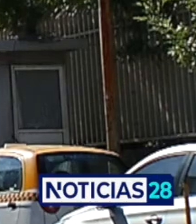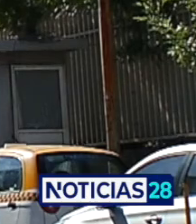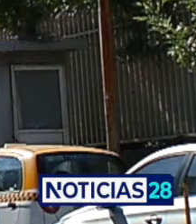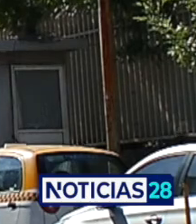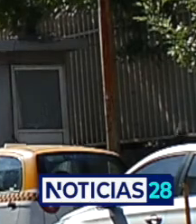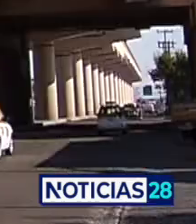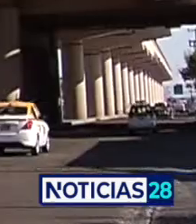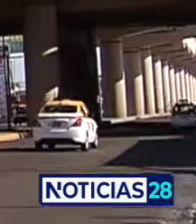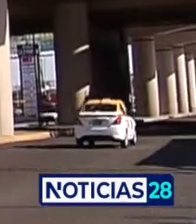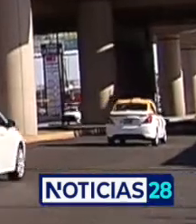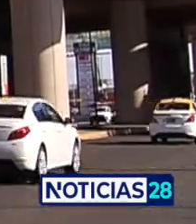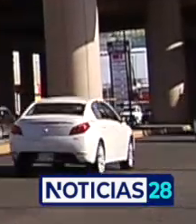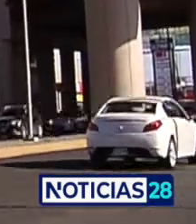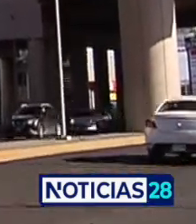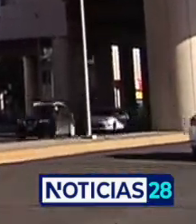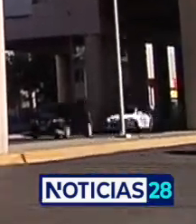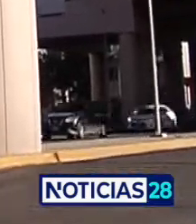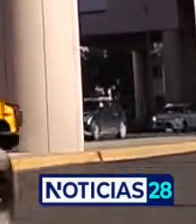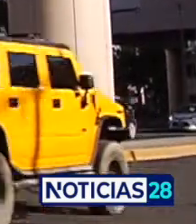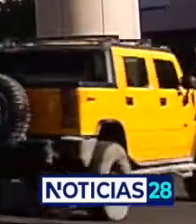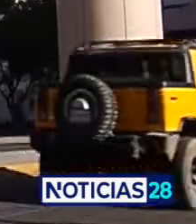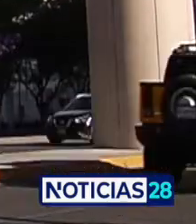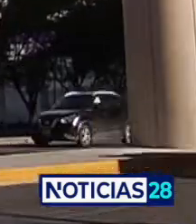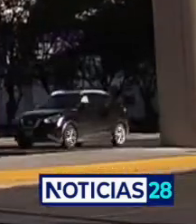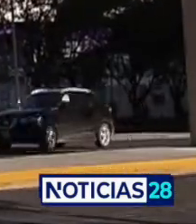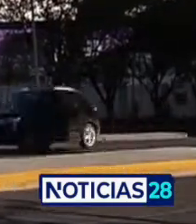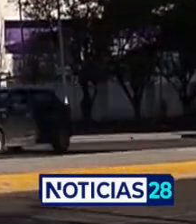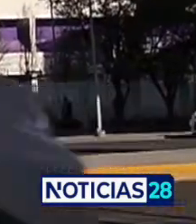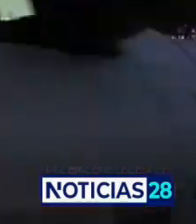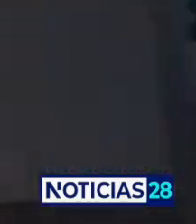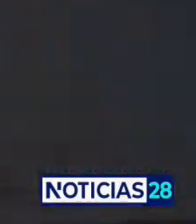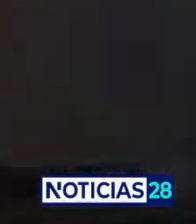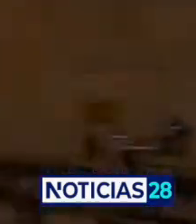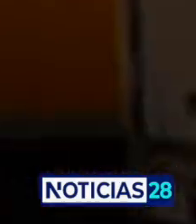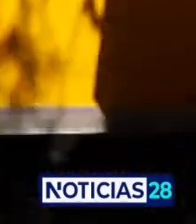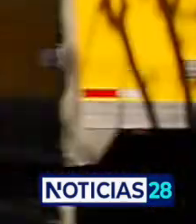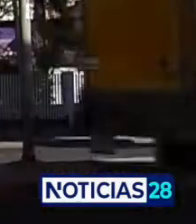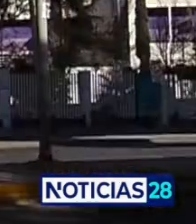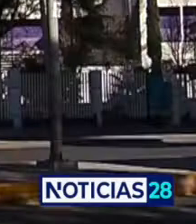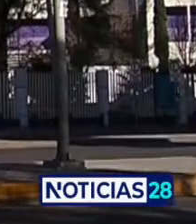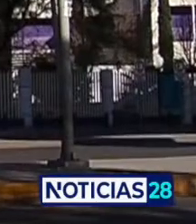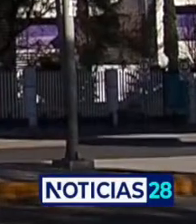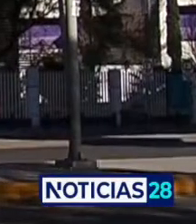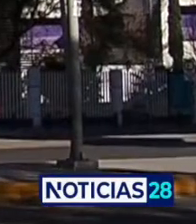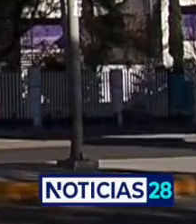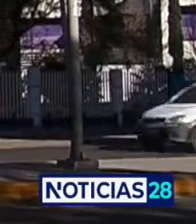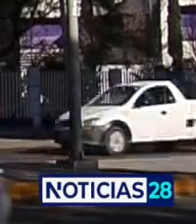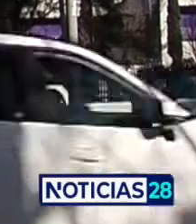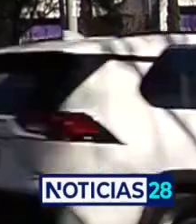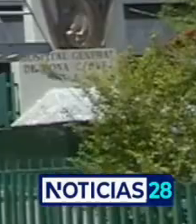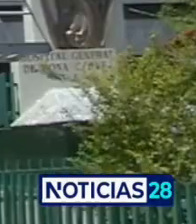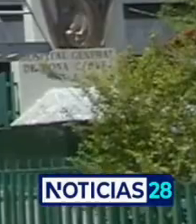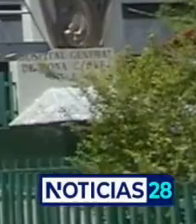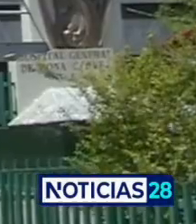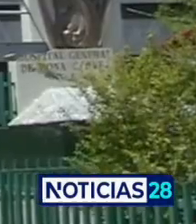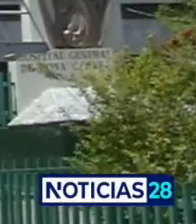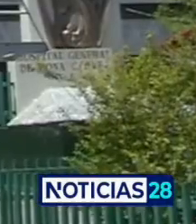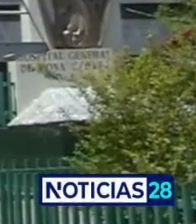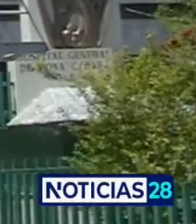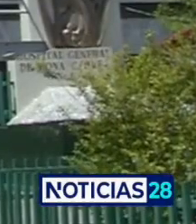868 hospitalizaciones y este sábado fueron reportadas 523 en total van